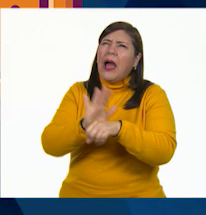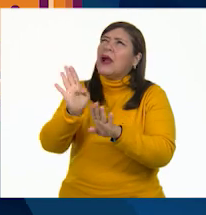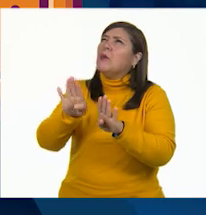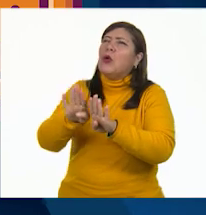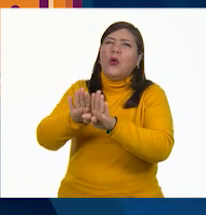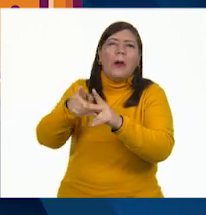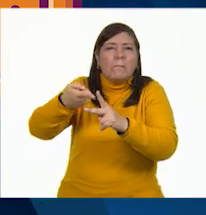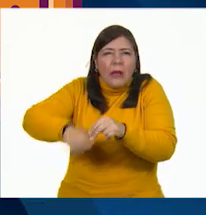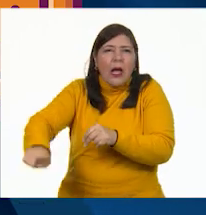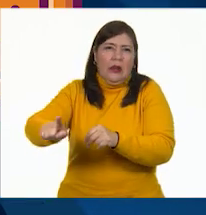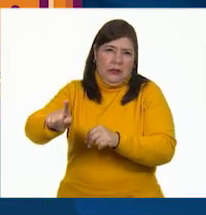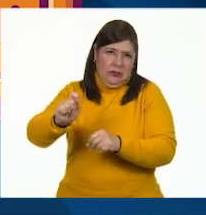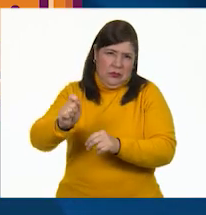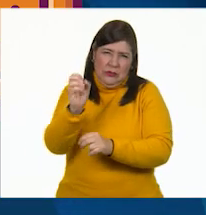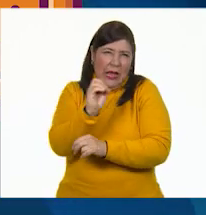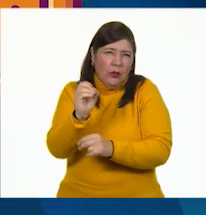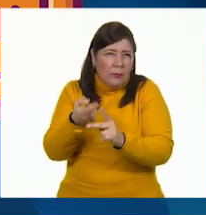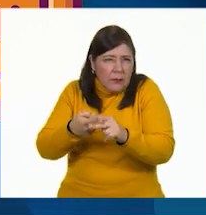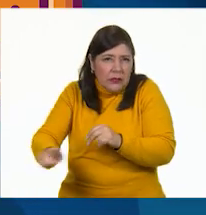cero.